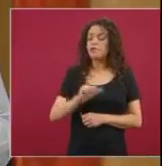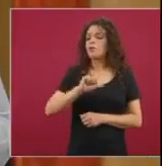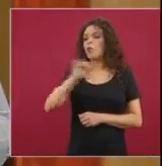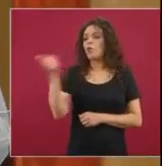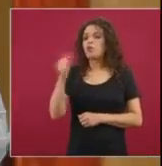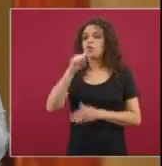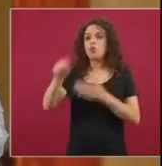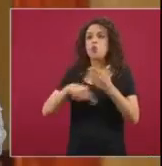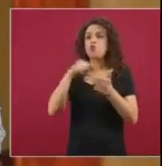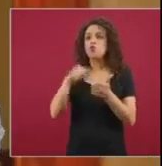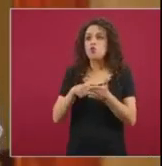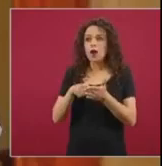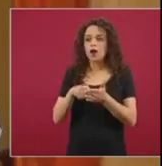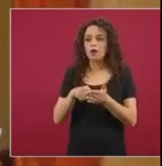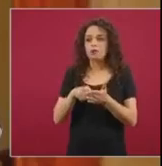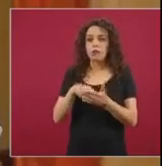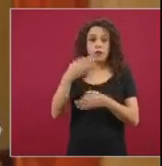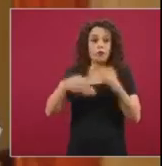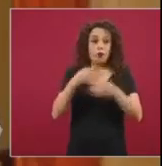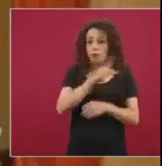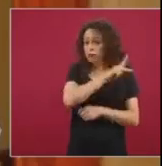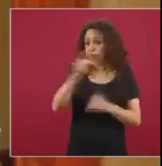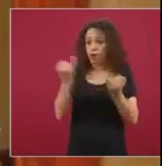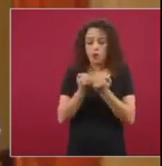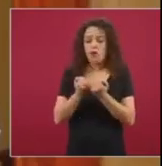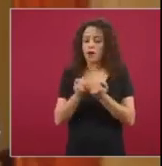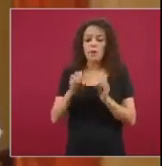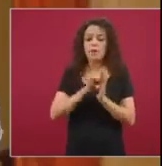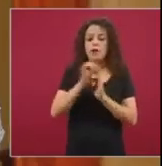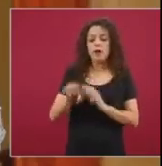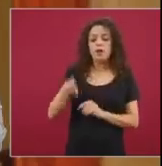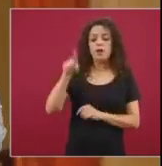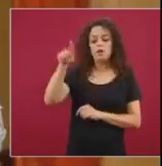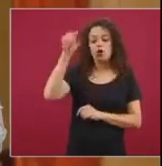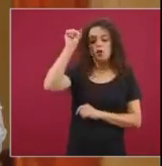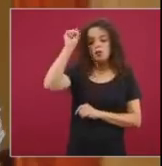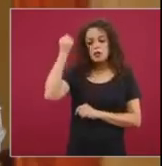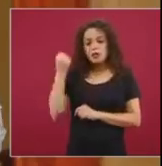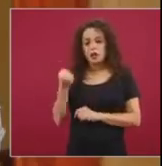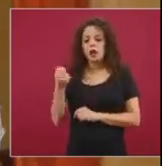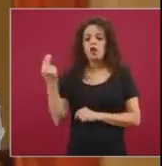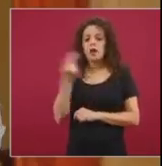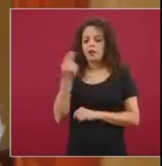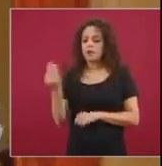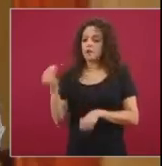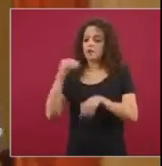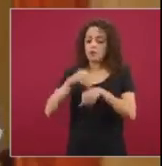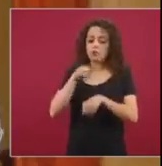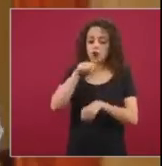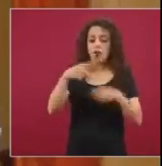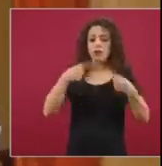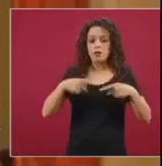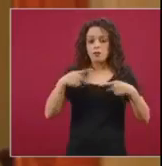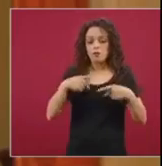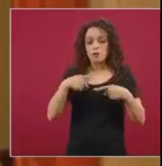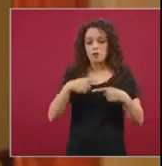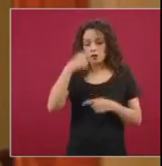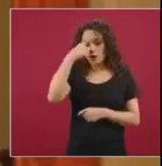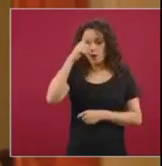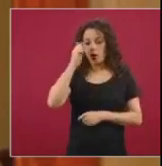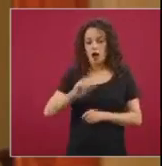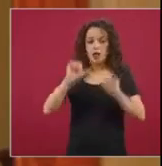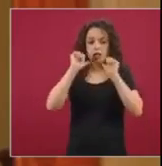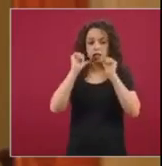donde son endémicas estamos tratando, ejemplo de ello, Sinaloa, de colocarles promotores de la salud que se dedican explícitamente a áreas en donde haya